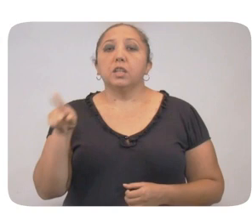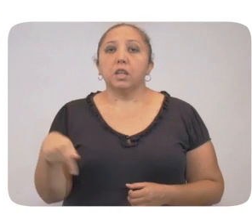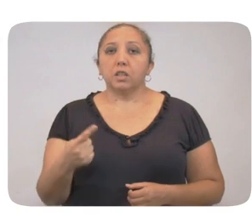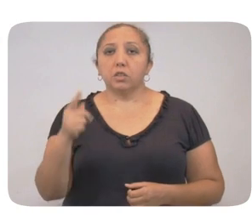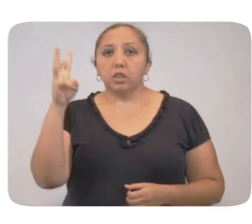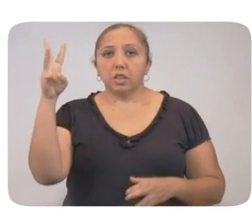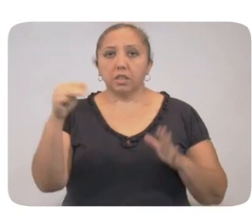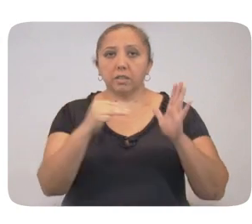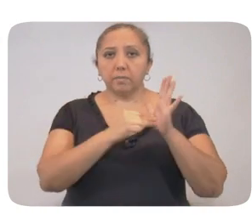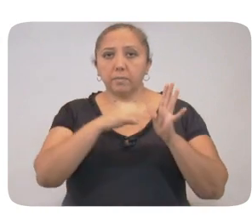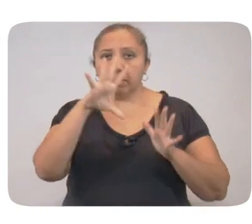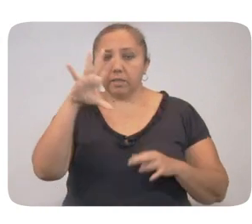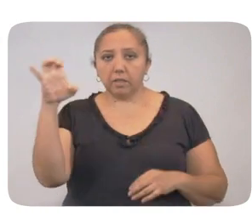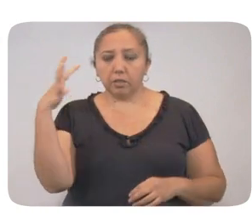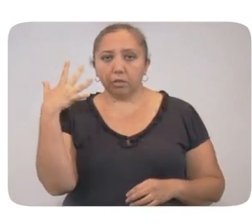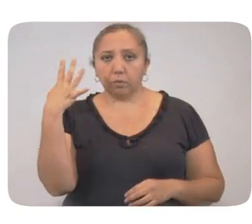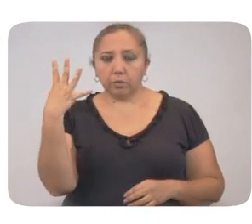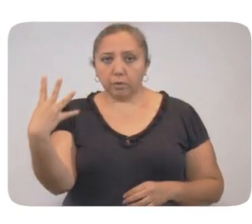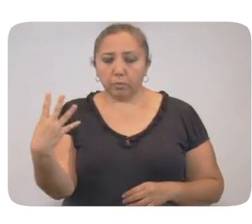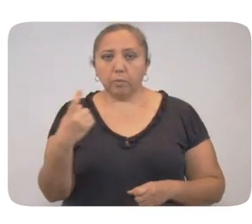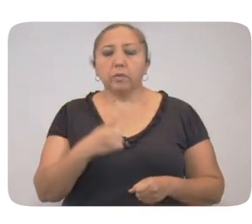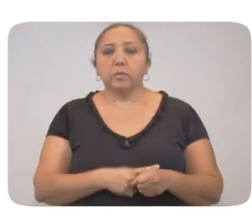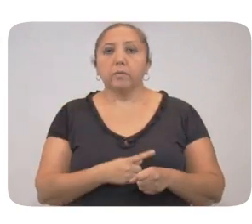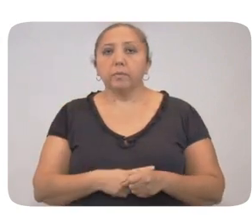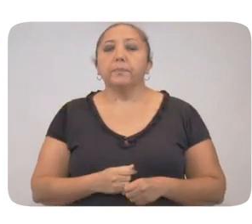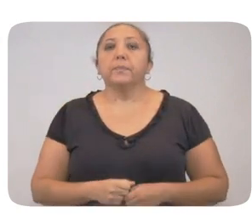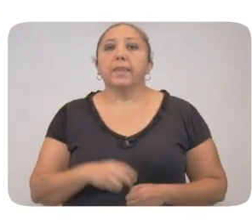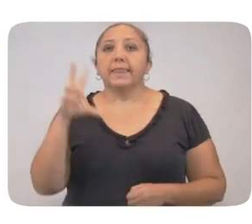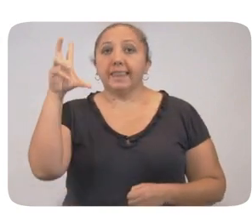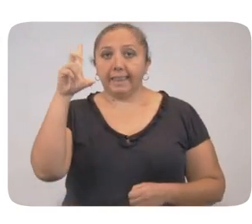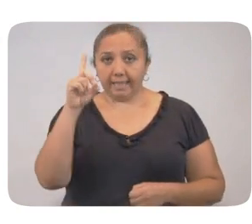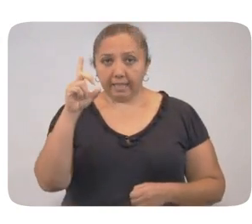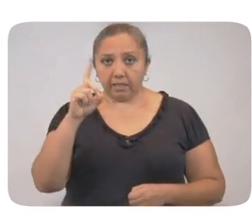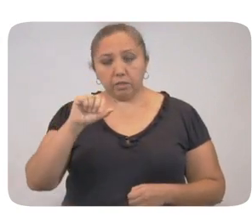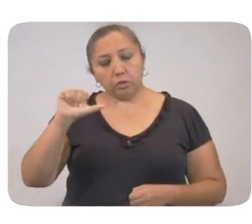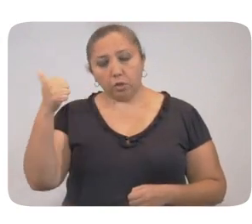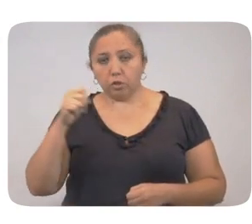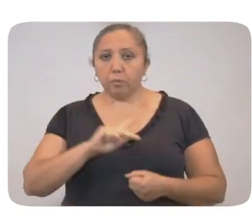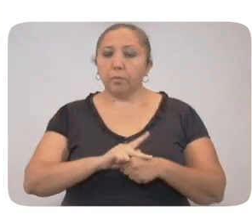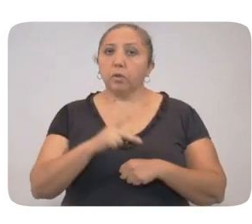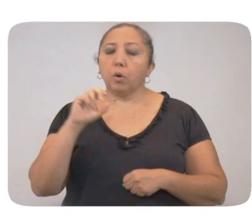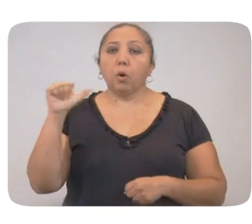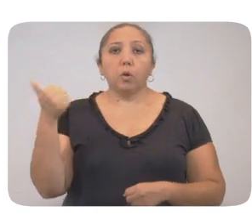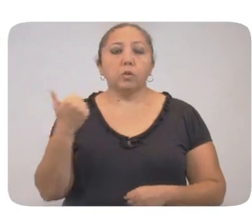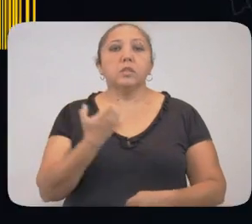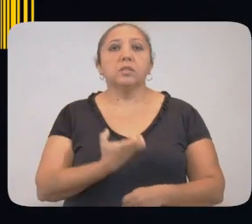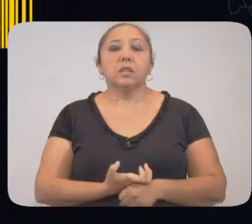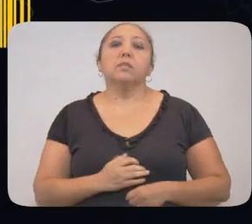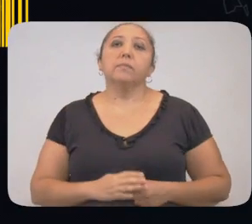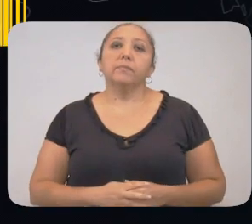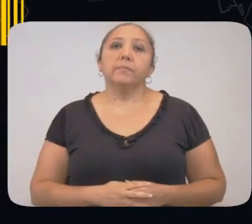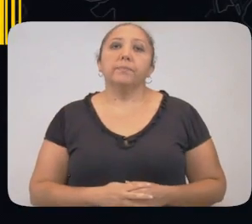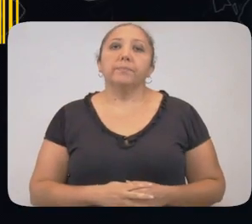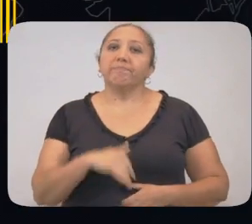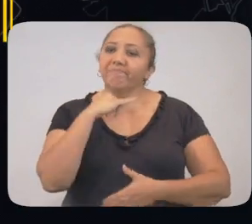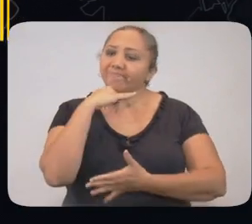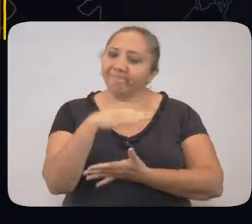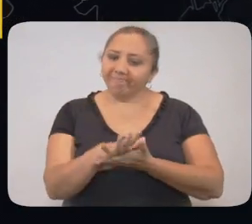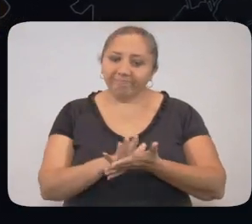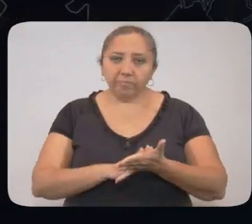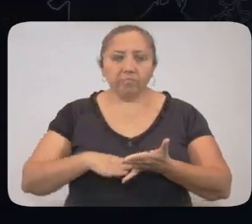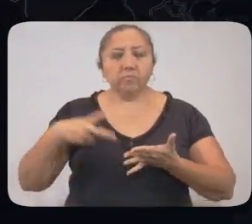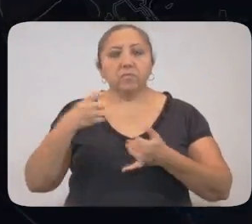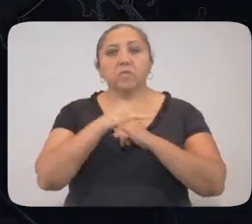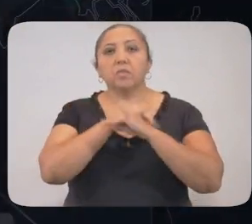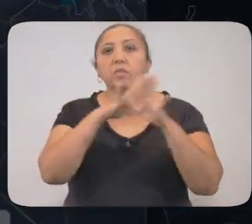son 3.554 casos positivos, 30 de los cuales son de otro país u otro estado. Lamentablemente, en